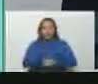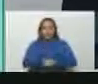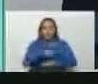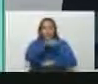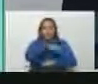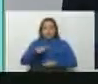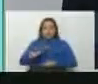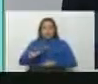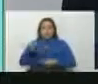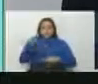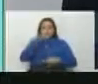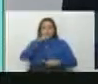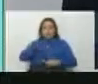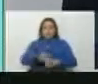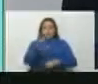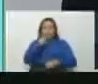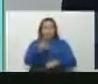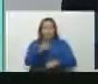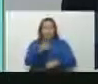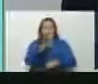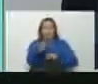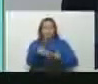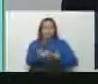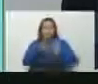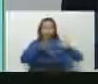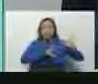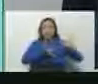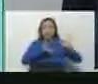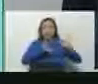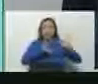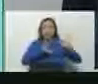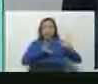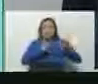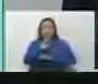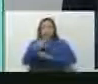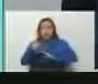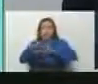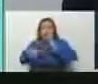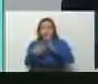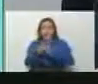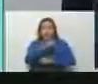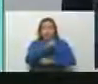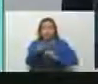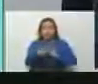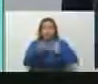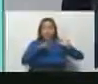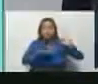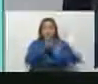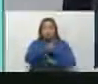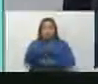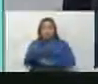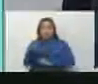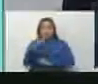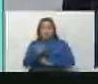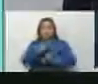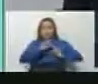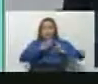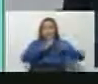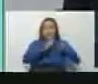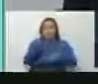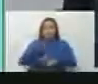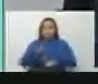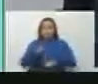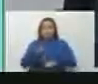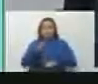entre 1806 y 1811 hubo una coyuntura interesantísima, ¿no?, que estamos comentando hoy, que tiene